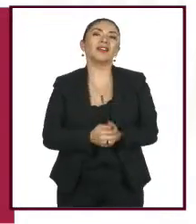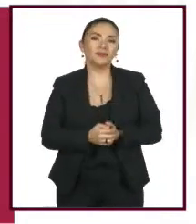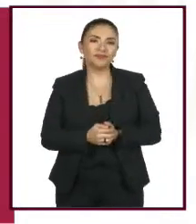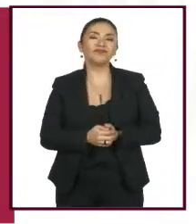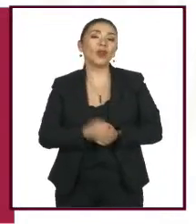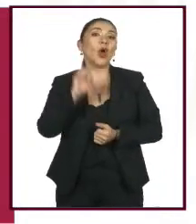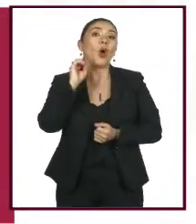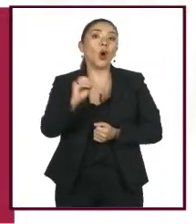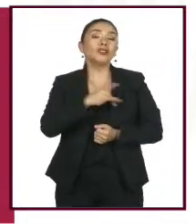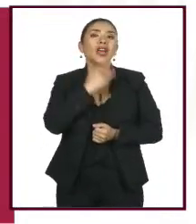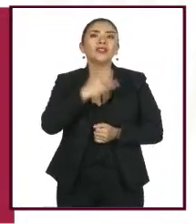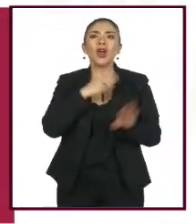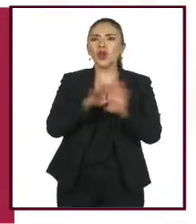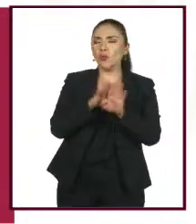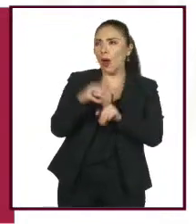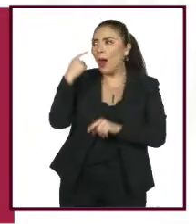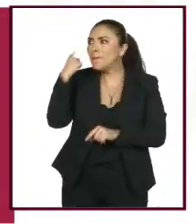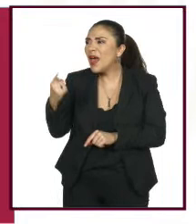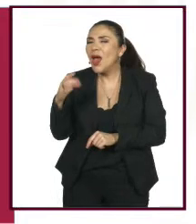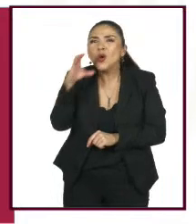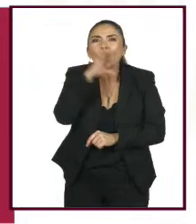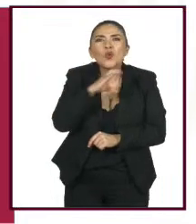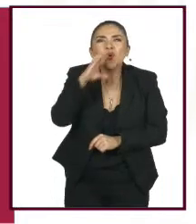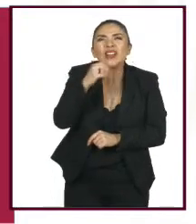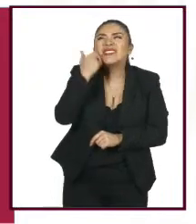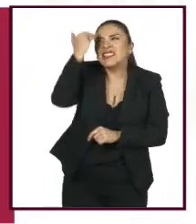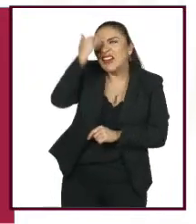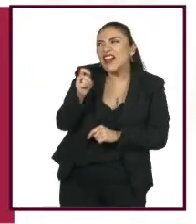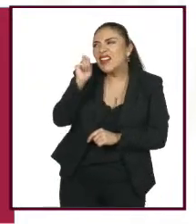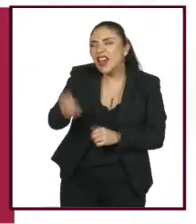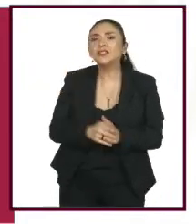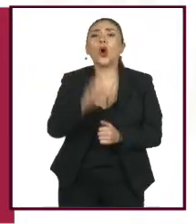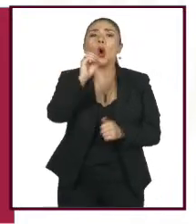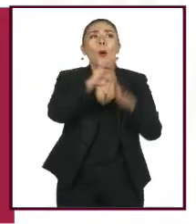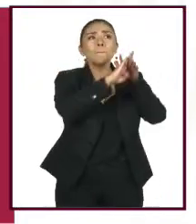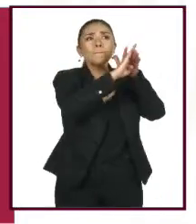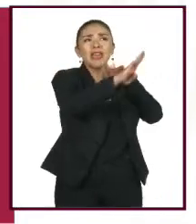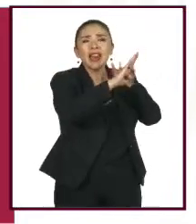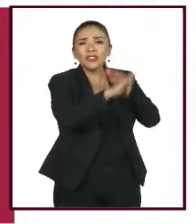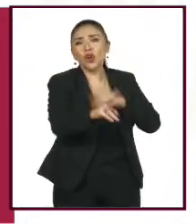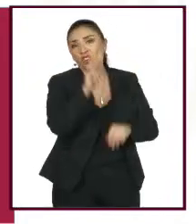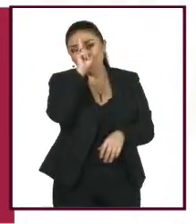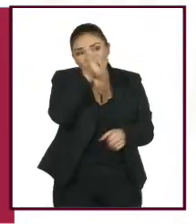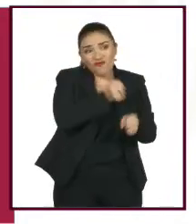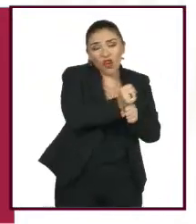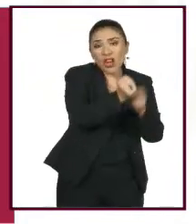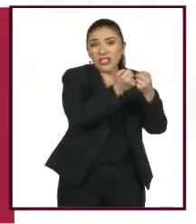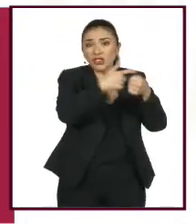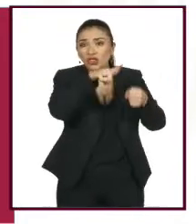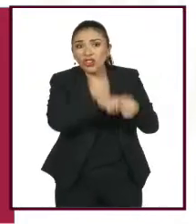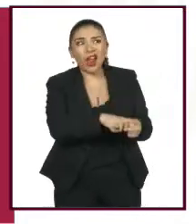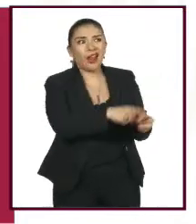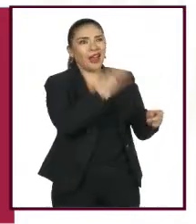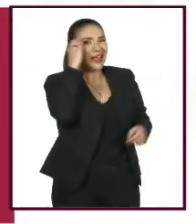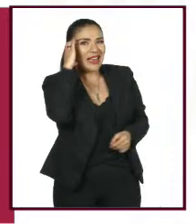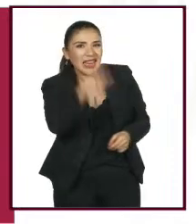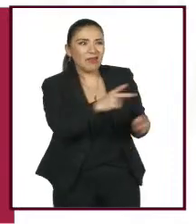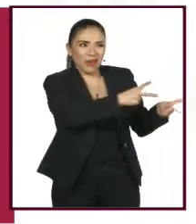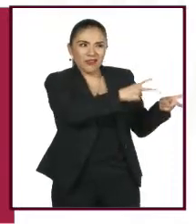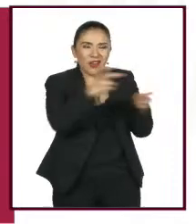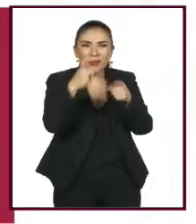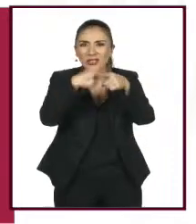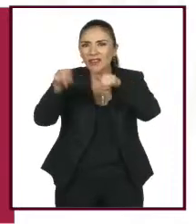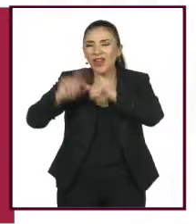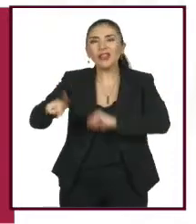publicidad positiva al consumo pues también es un factor de riesgo, la migración, la violencia social, la delincuencia,